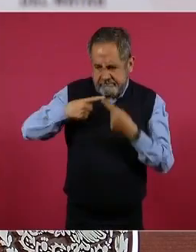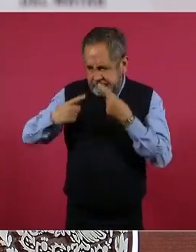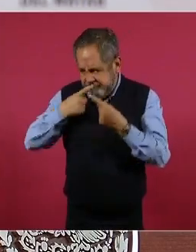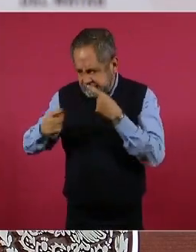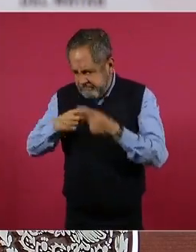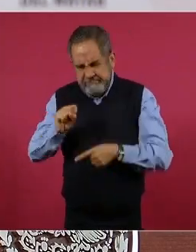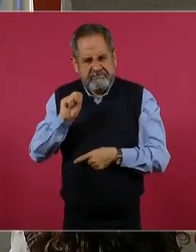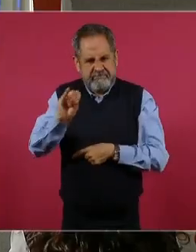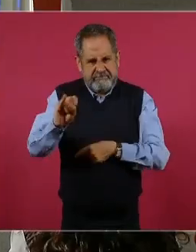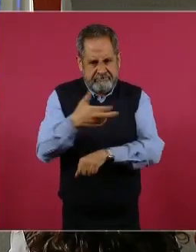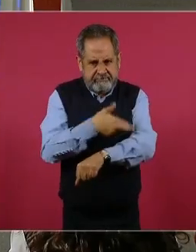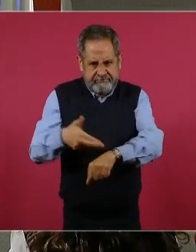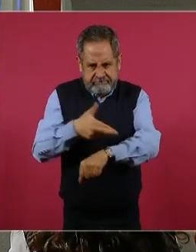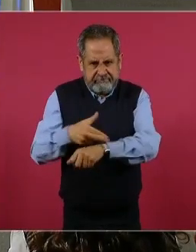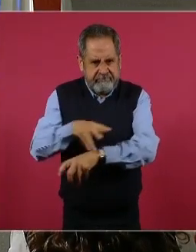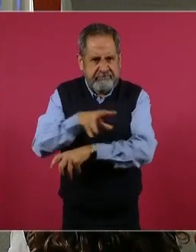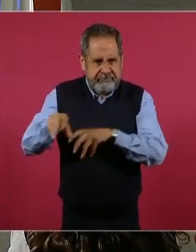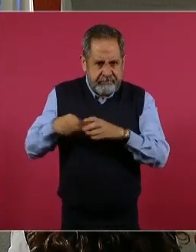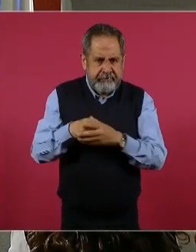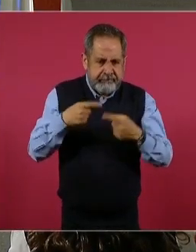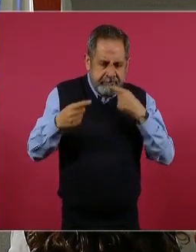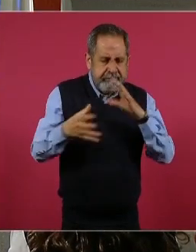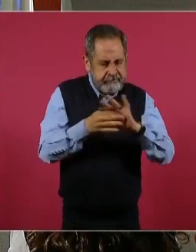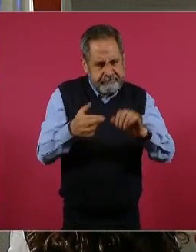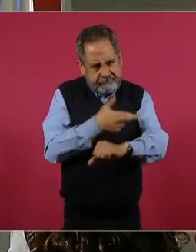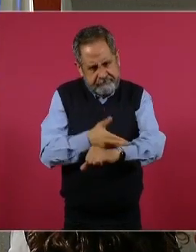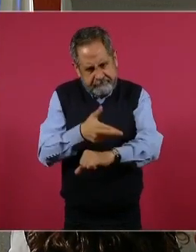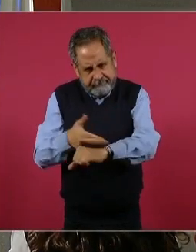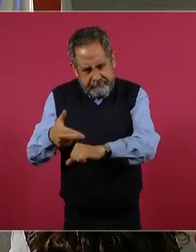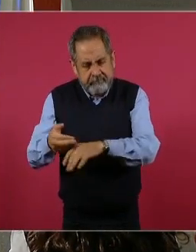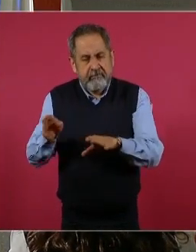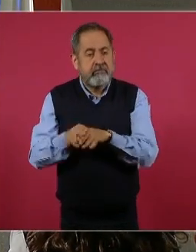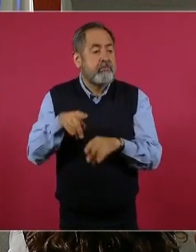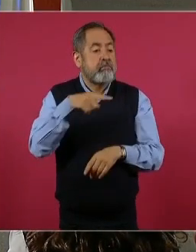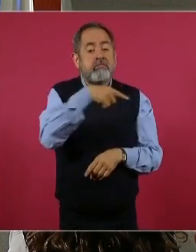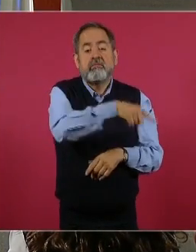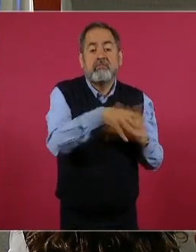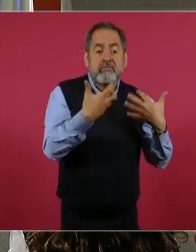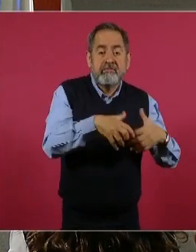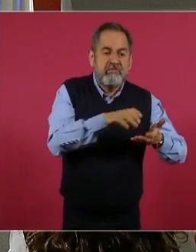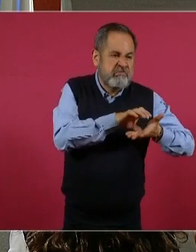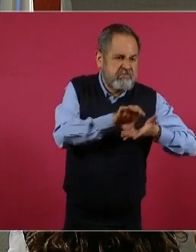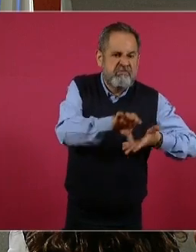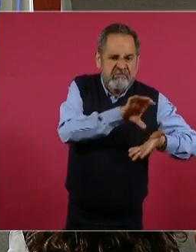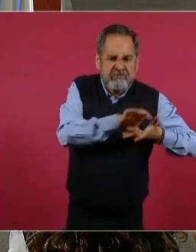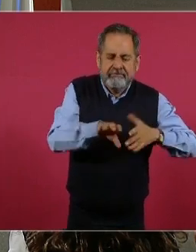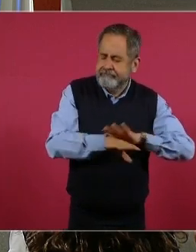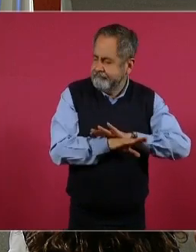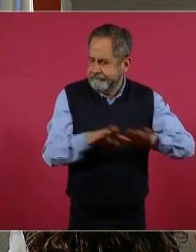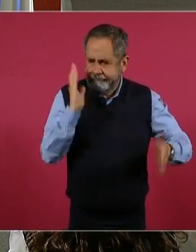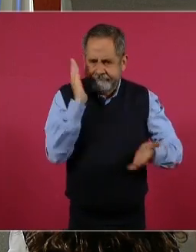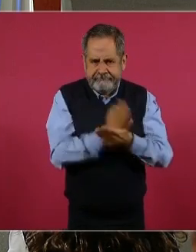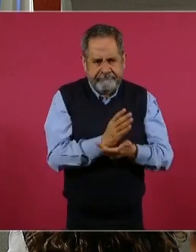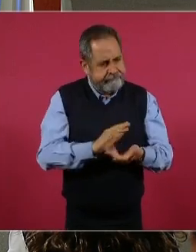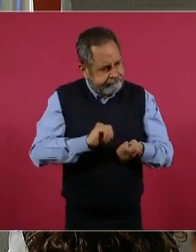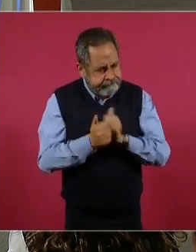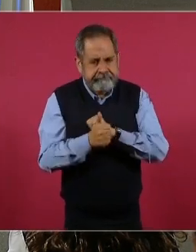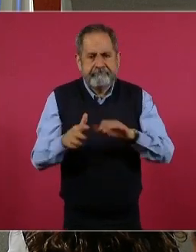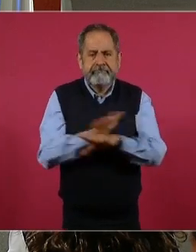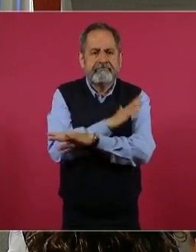altamente técnicos que las empresas tardan años e invierten millones en lograr. Siguiente, por favor.